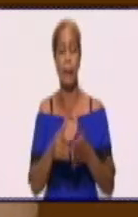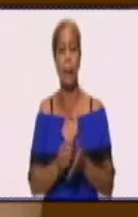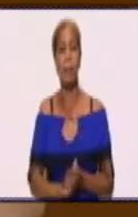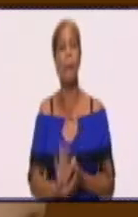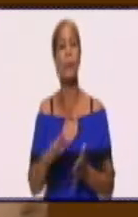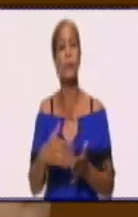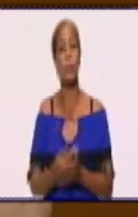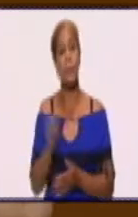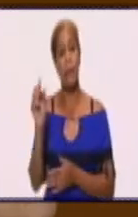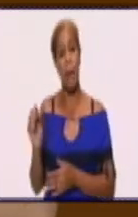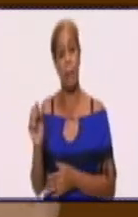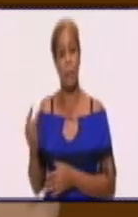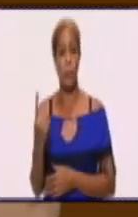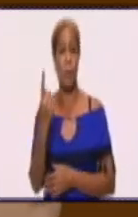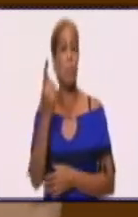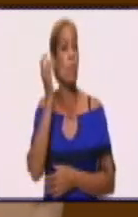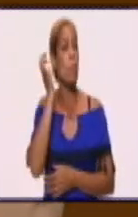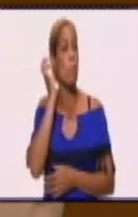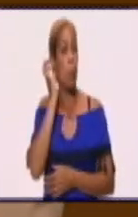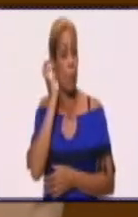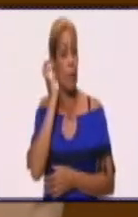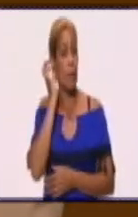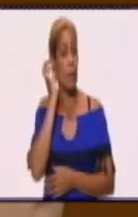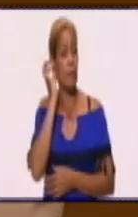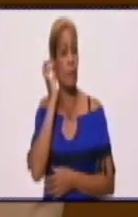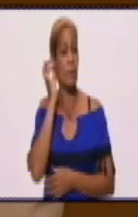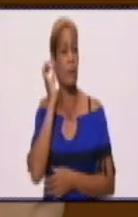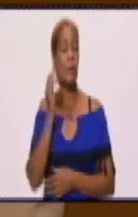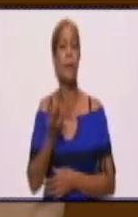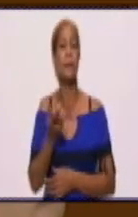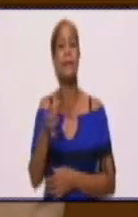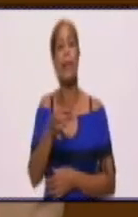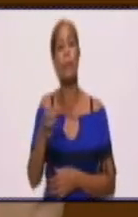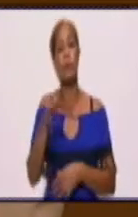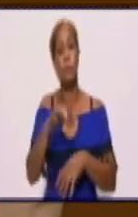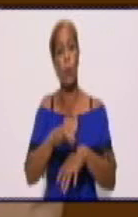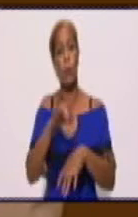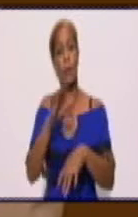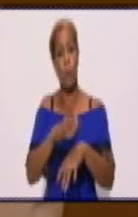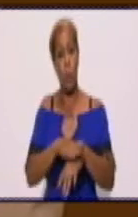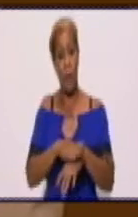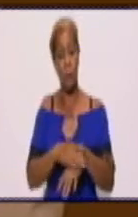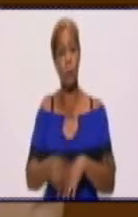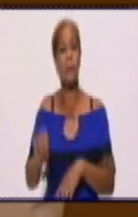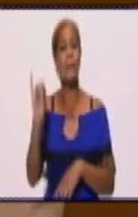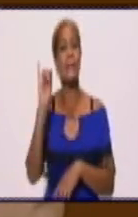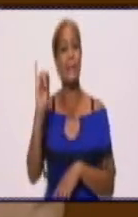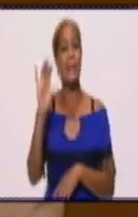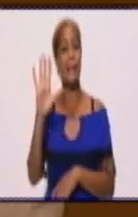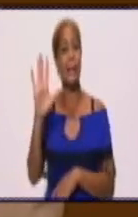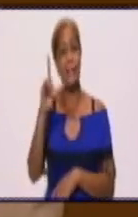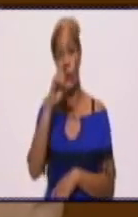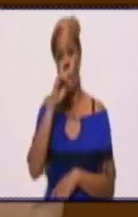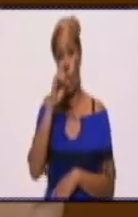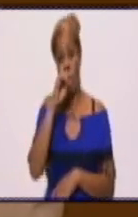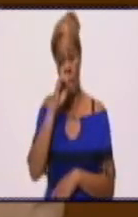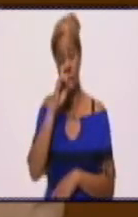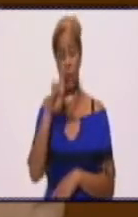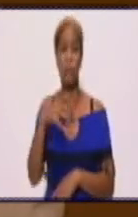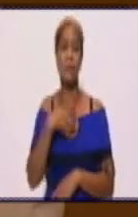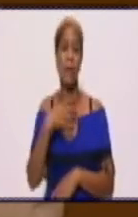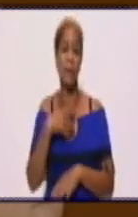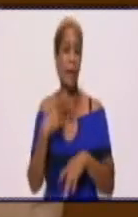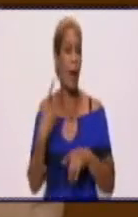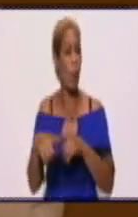personas, bueno, el primer caso, paciente femenina del municipio de Río Cauto, de 65 años de edad, con antecedentes de